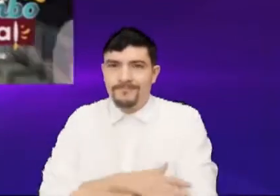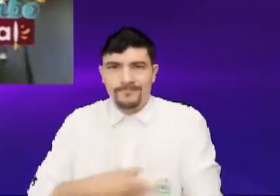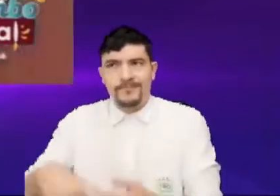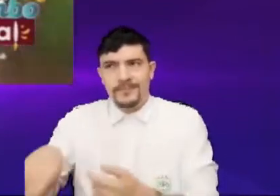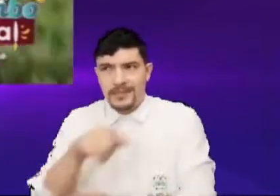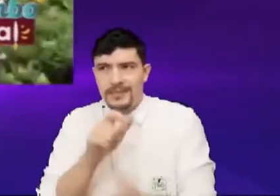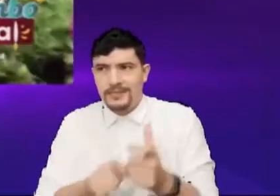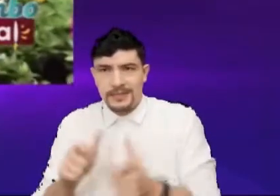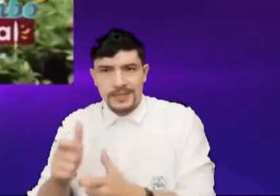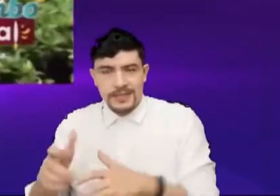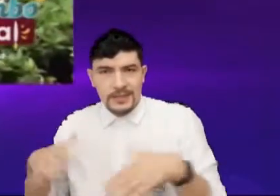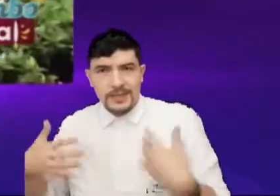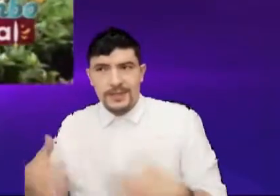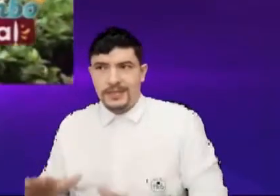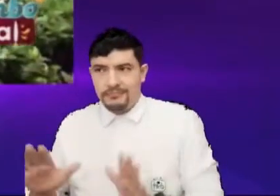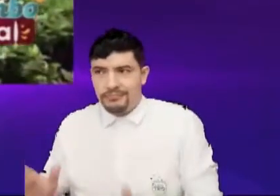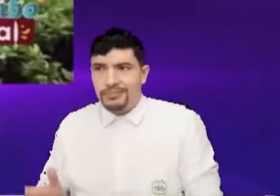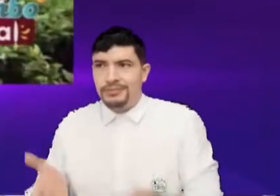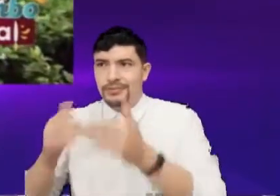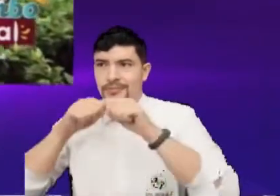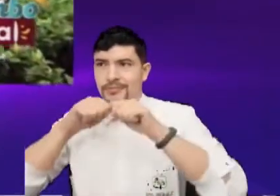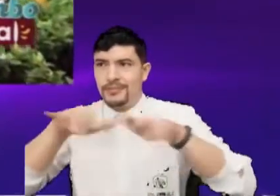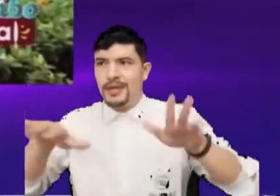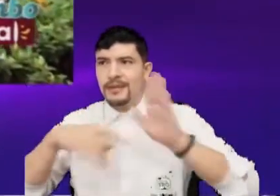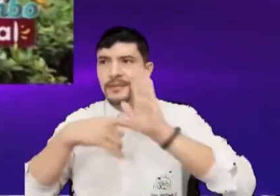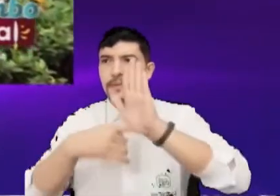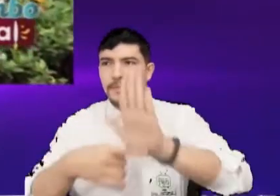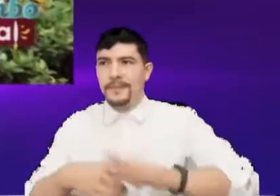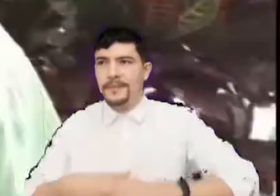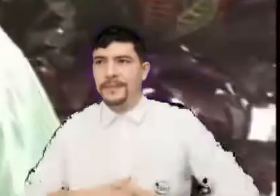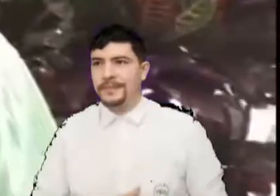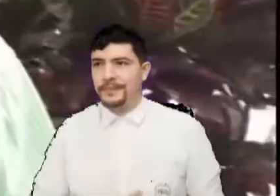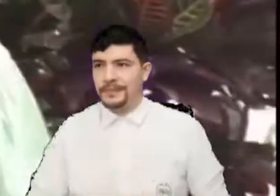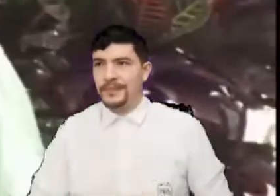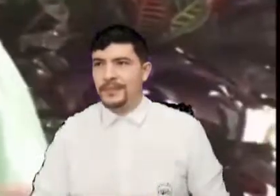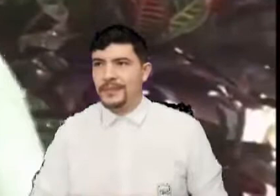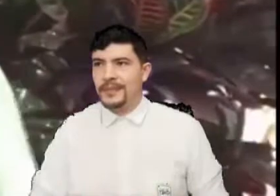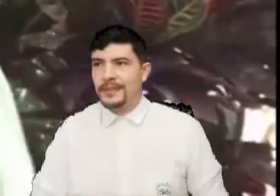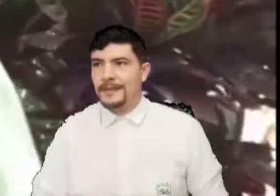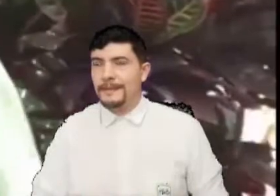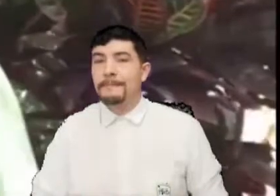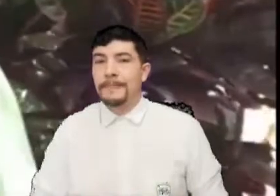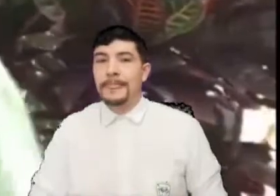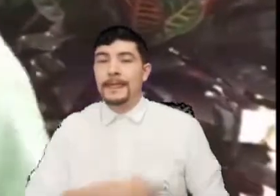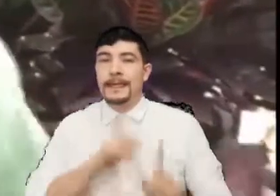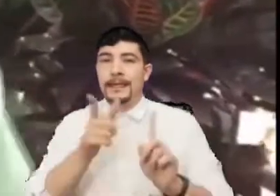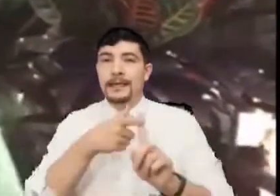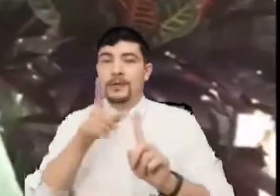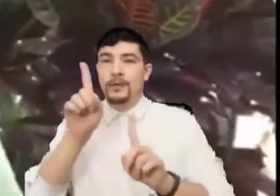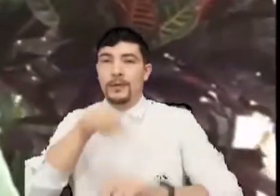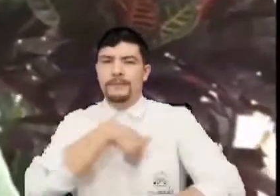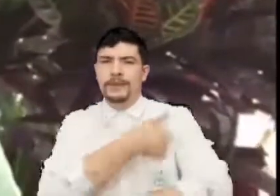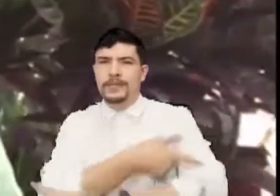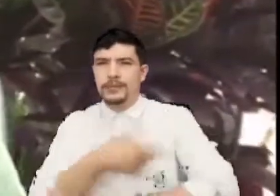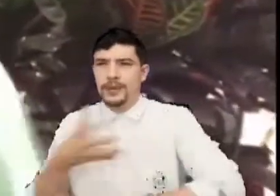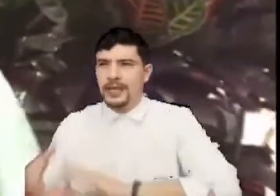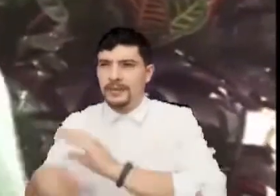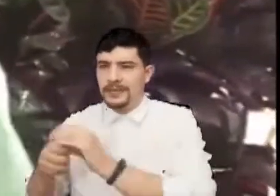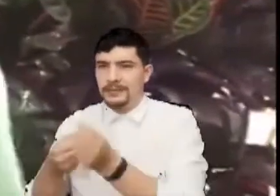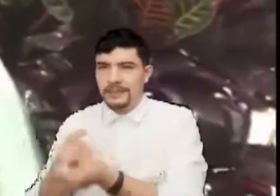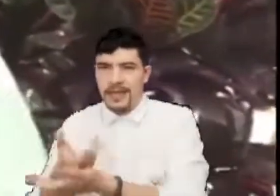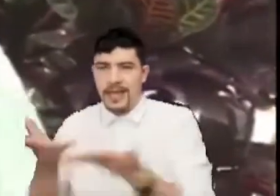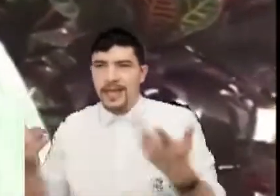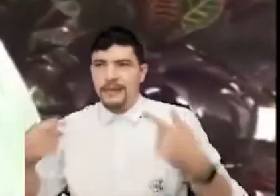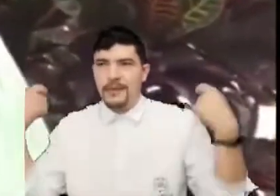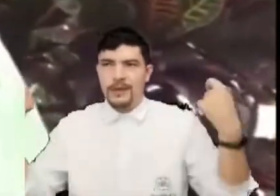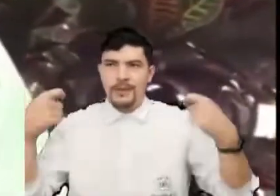medios locales y nacionales. El primer puesto se va a llevar $1,000,000 más dotación artística y promoción de su arte a